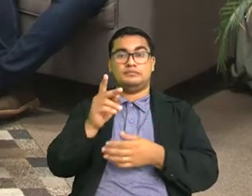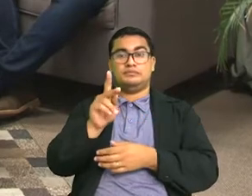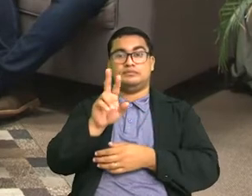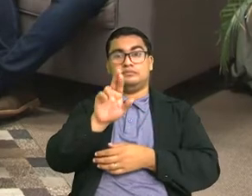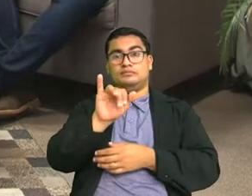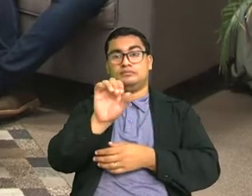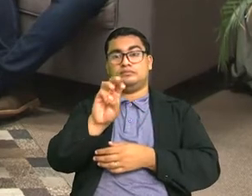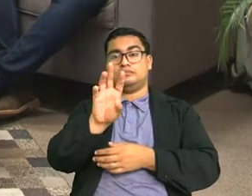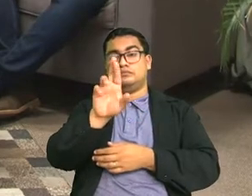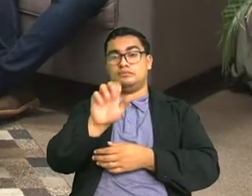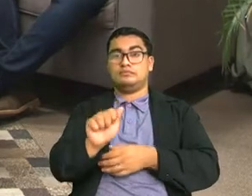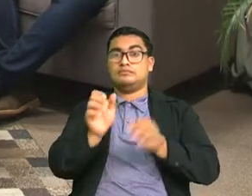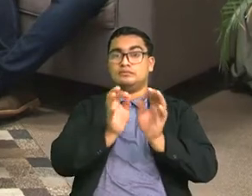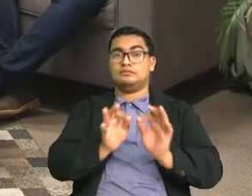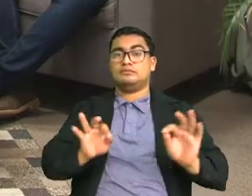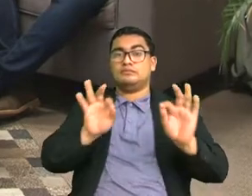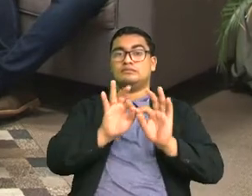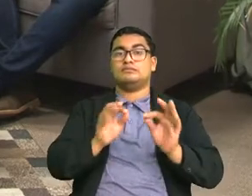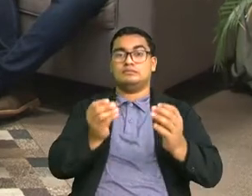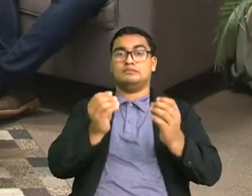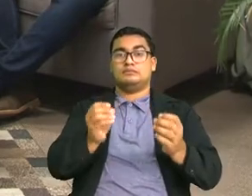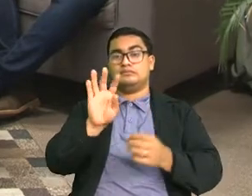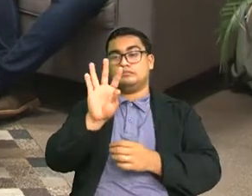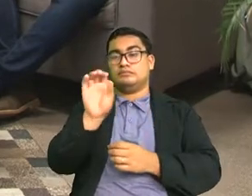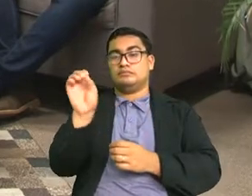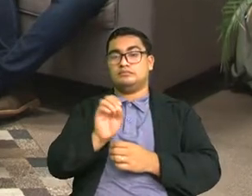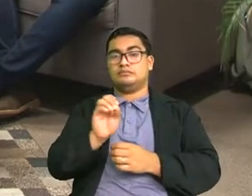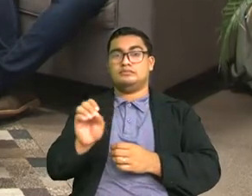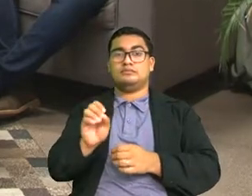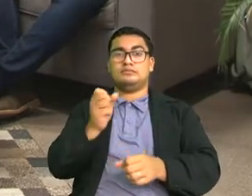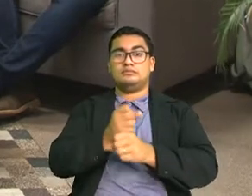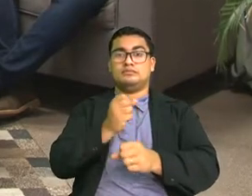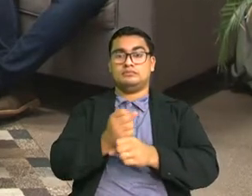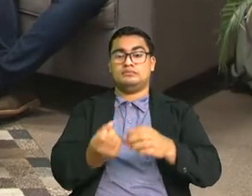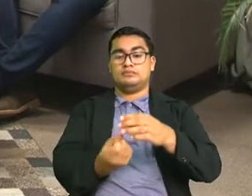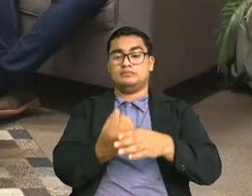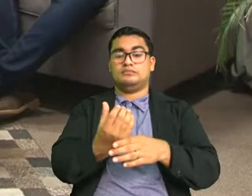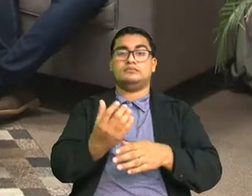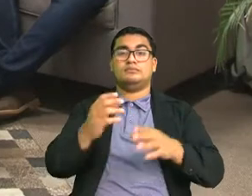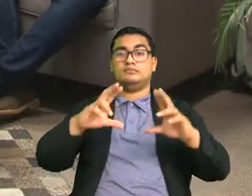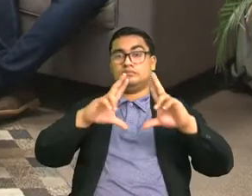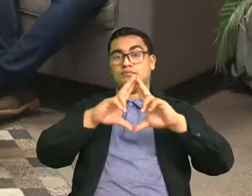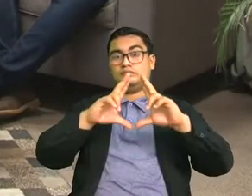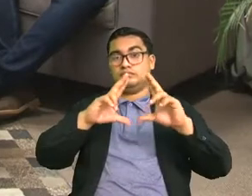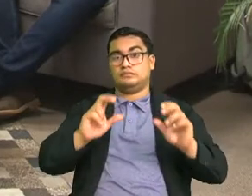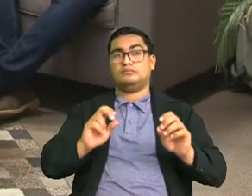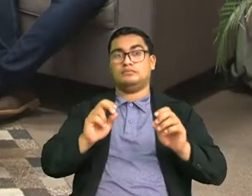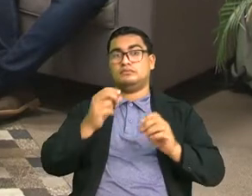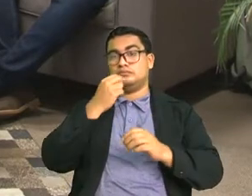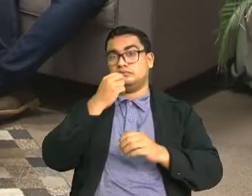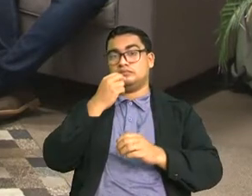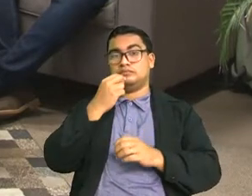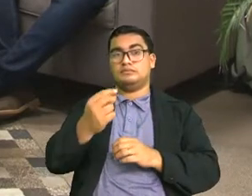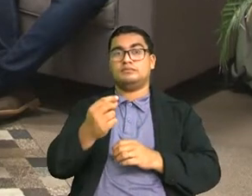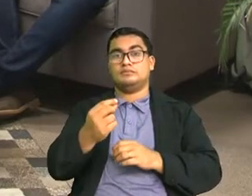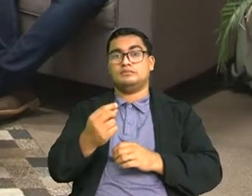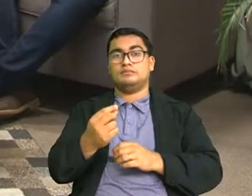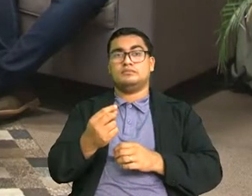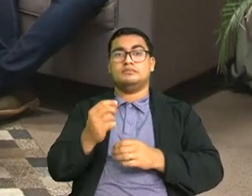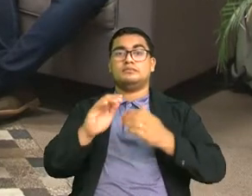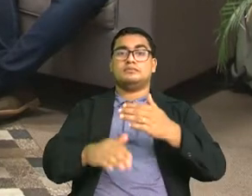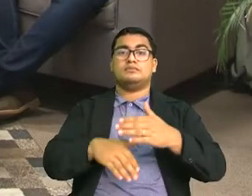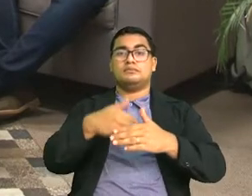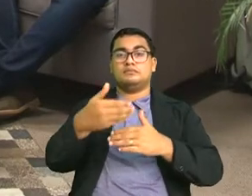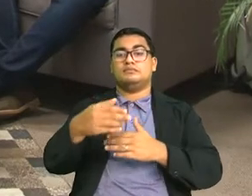primero importante 40% de la producción se está sacando en esta en esta etapa después viene